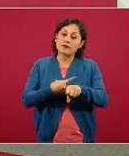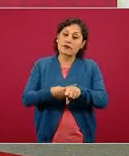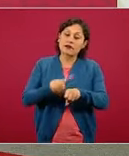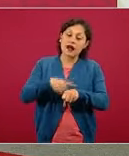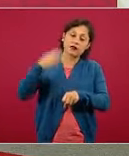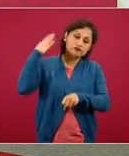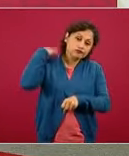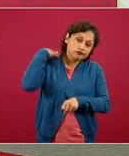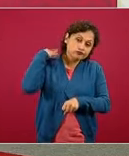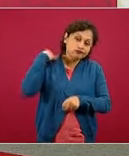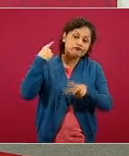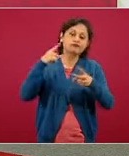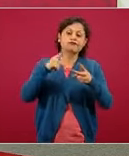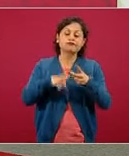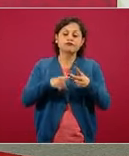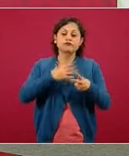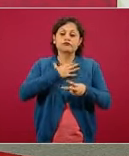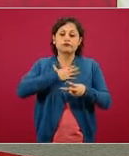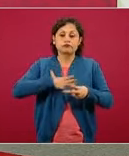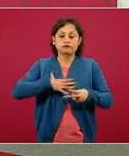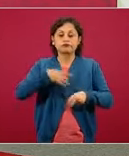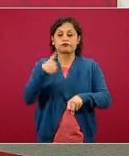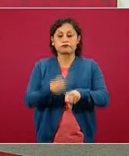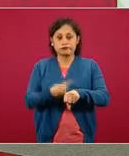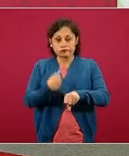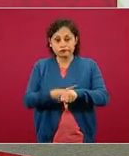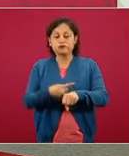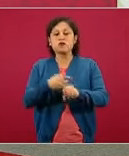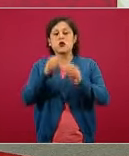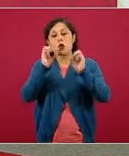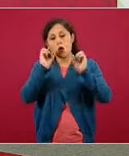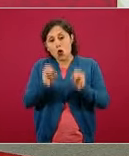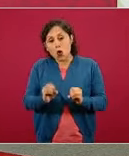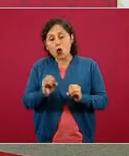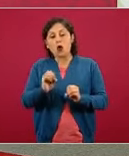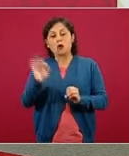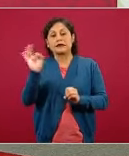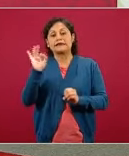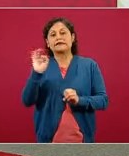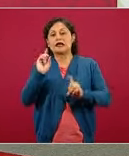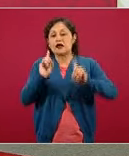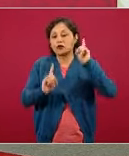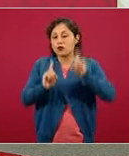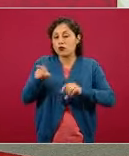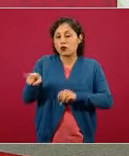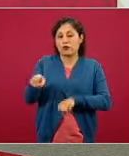las bronconeumonías, o en su momento ser un caso sospechoso de COVID,